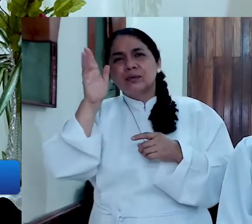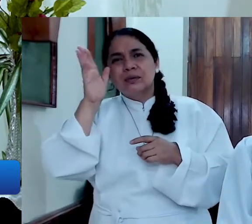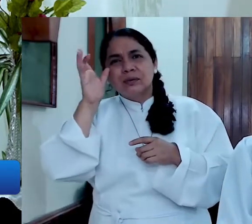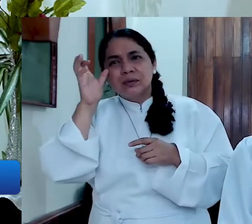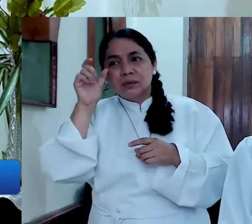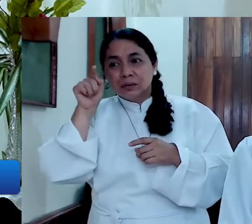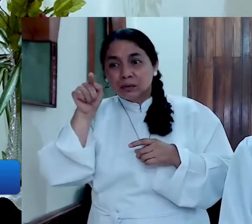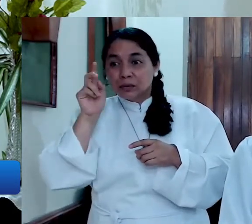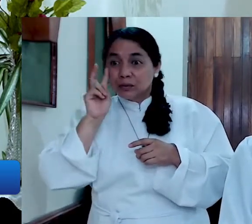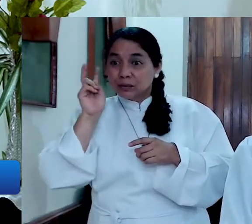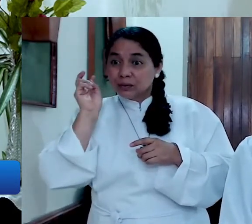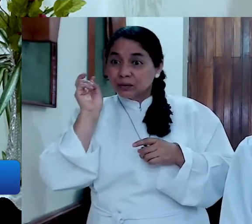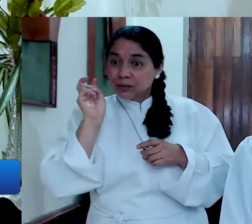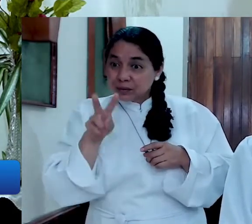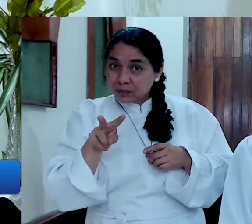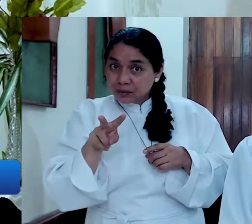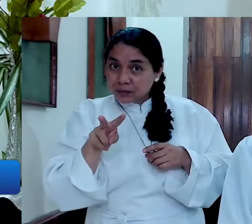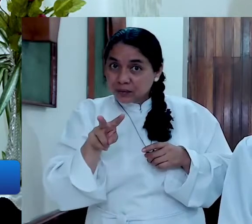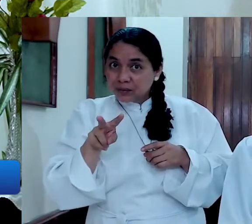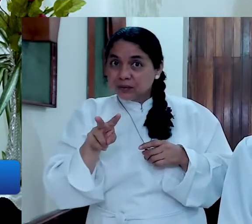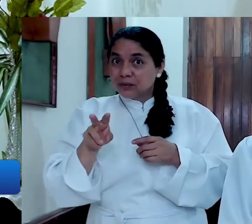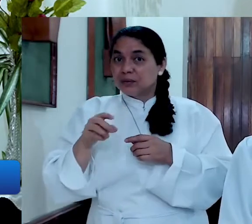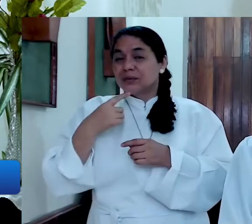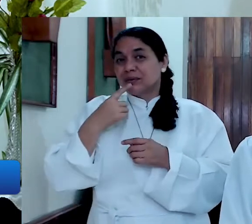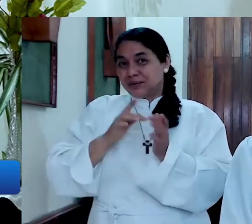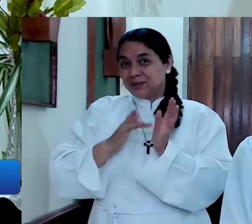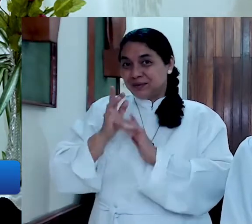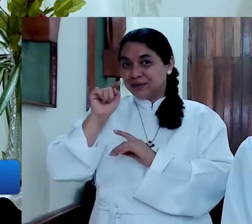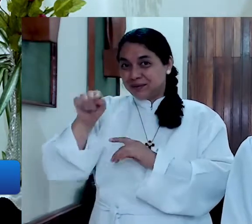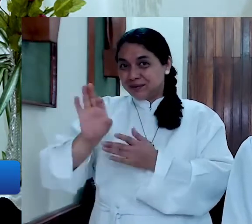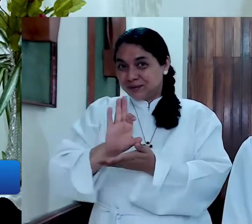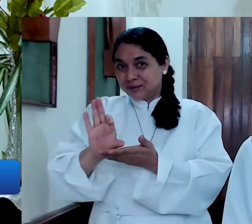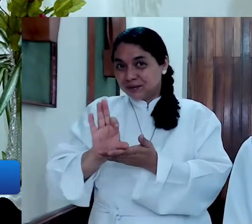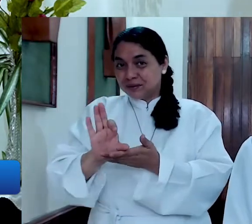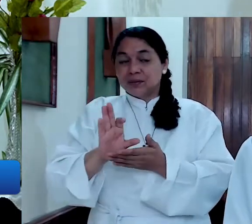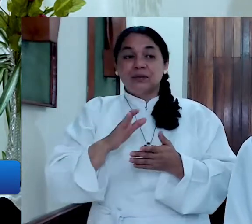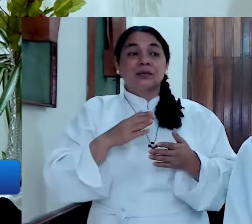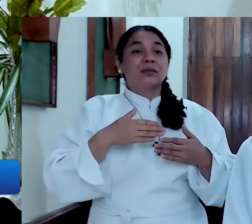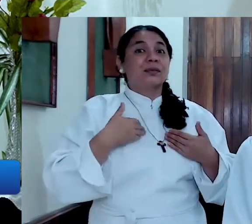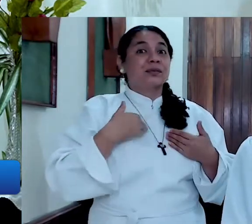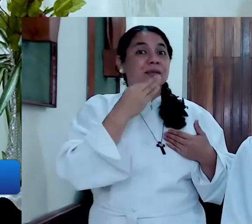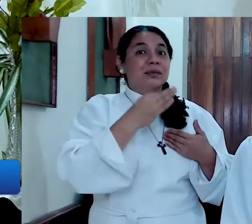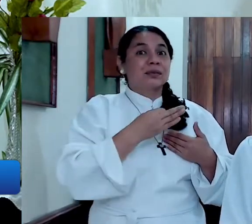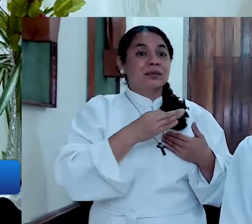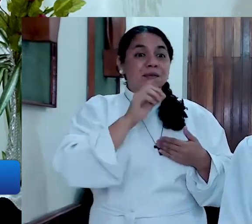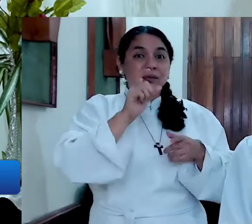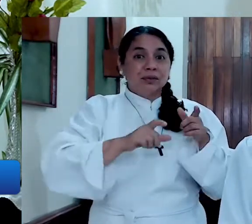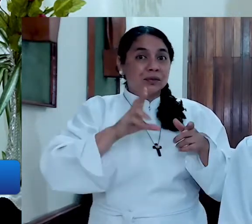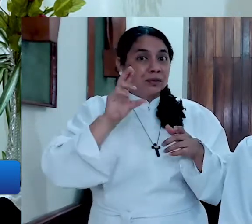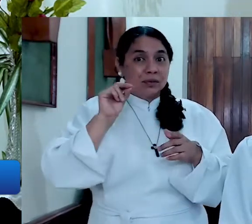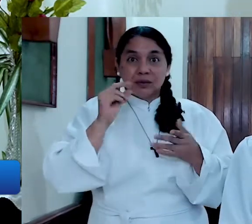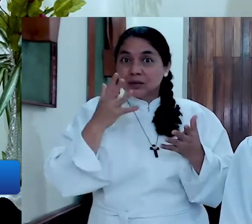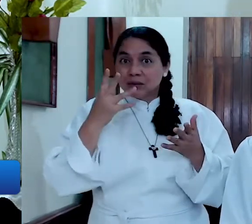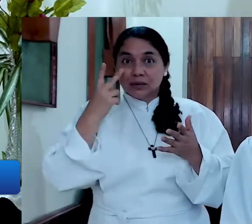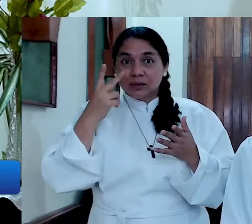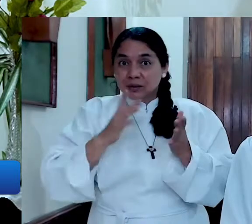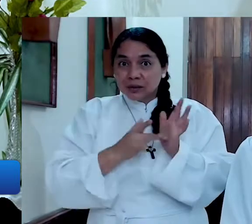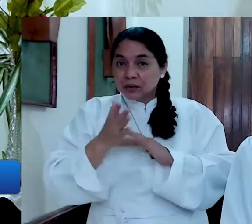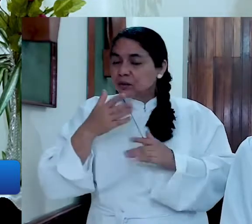has visto. Dichosos los que creen sin haber visto. Y eso es también para